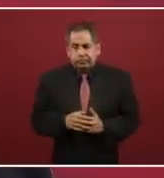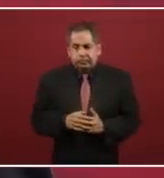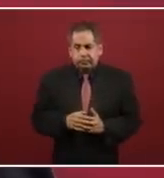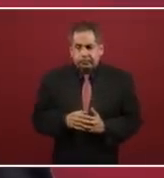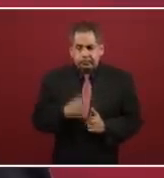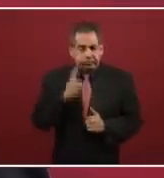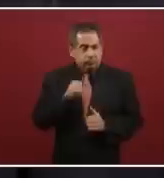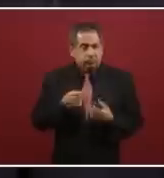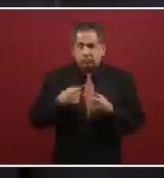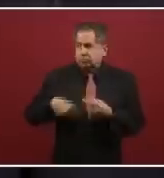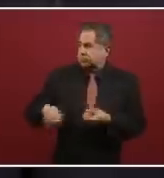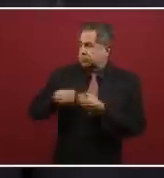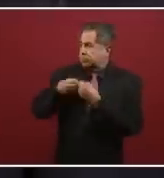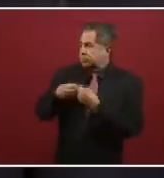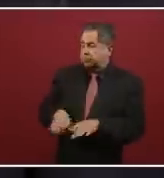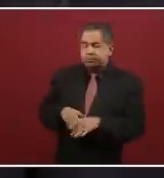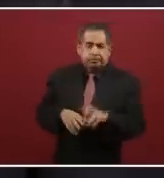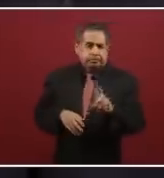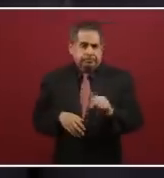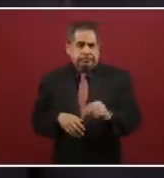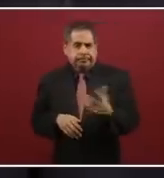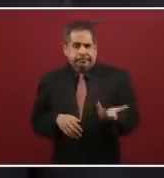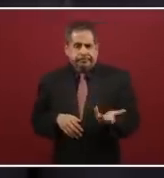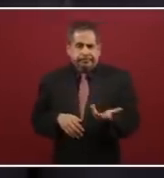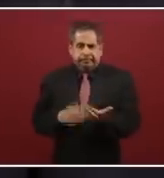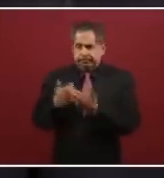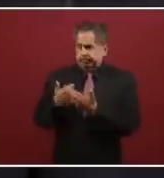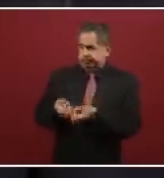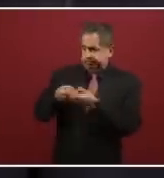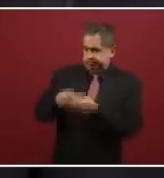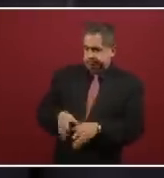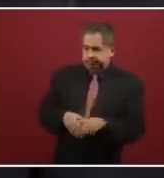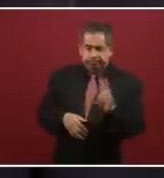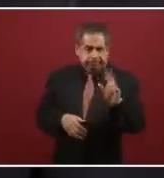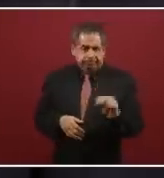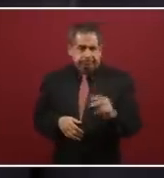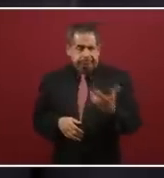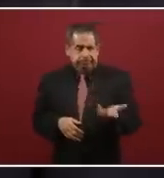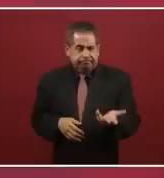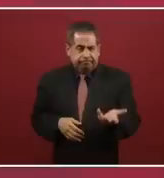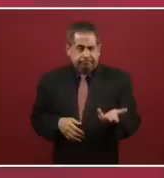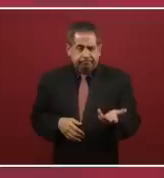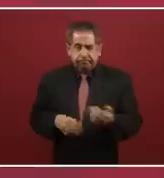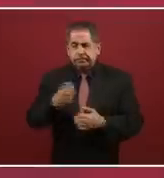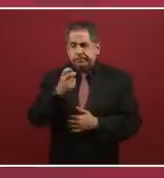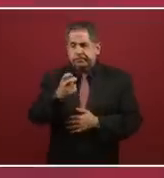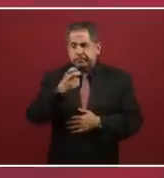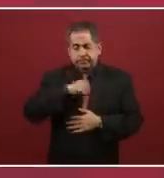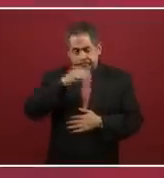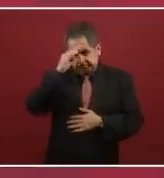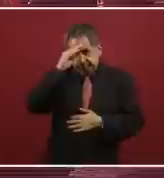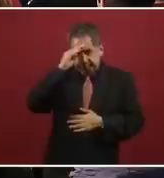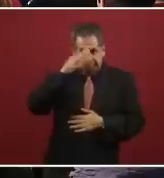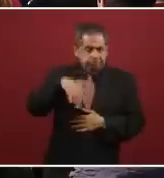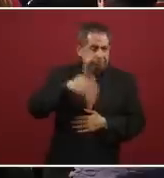no se perjudique la hacienda pública. Eso es lo que se está